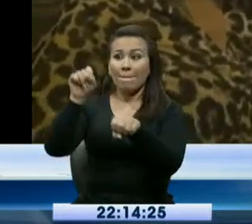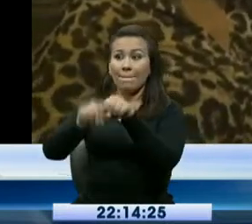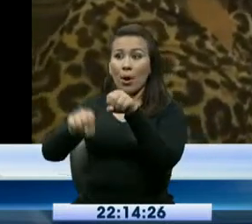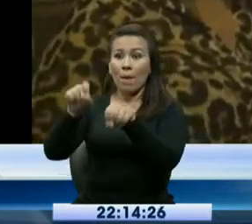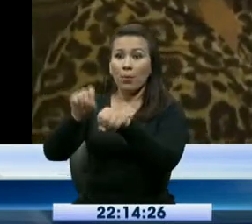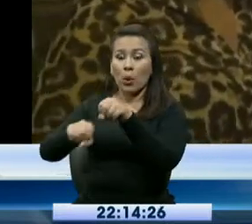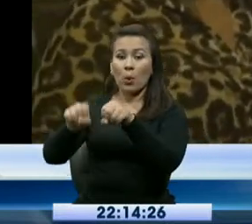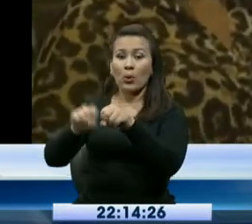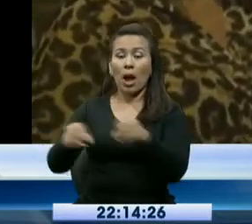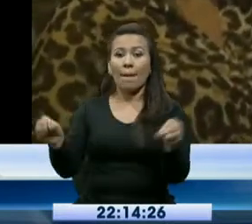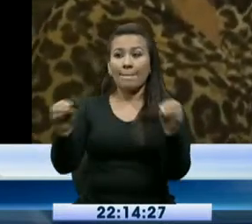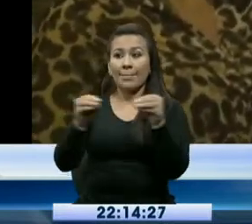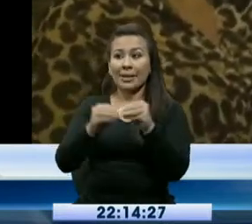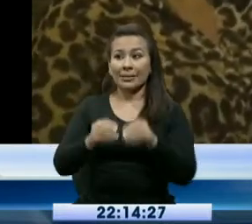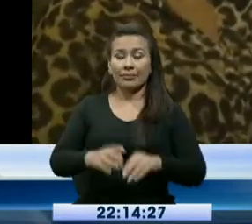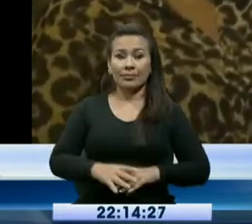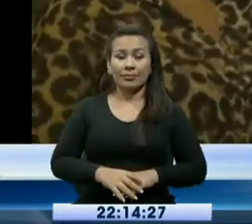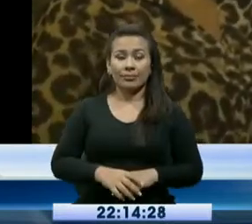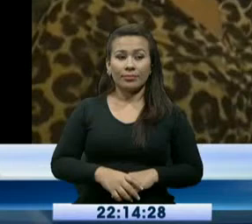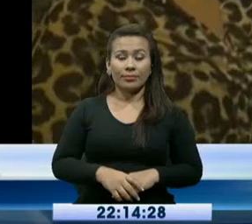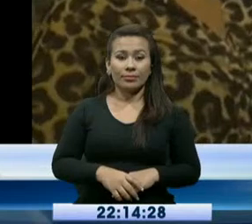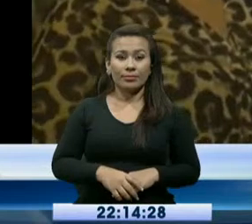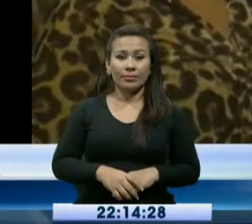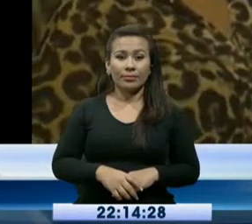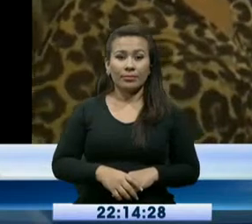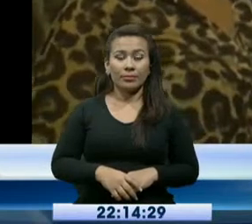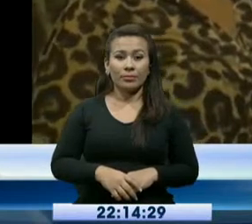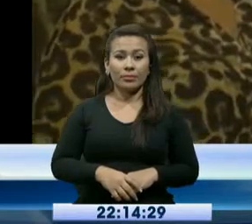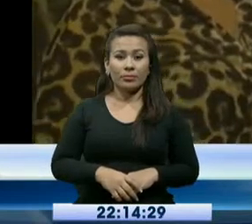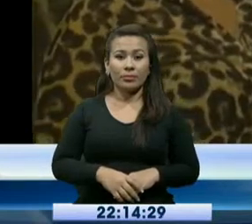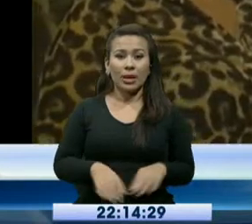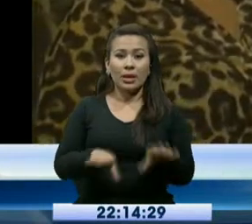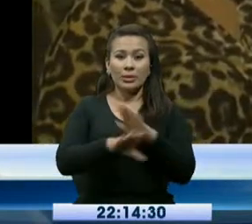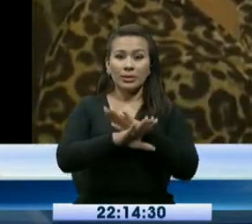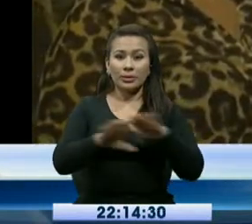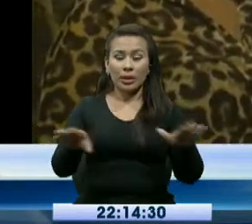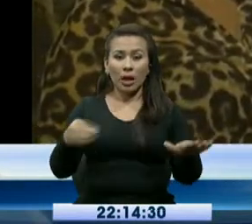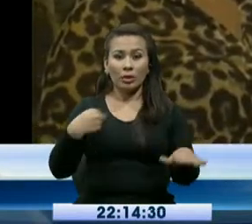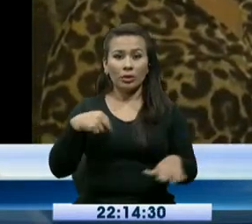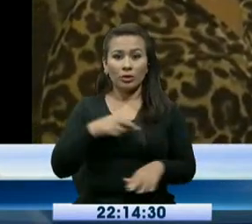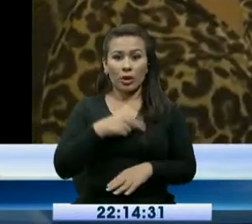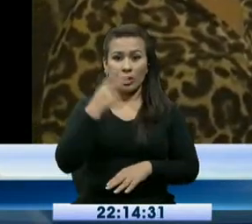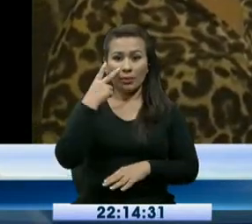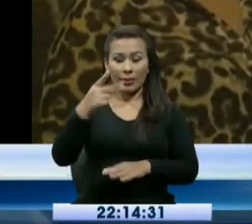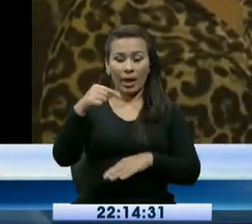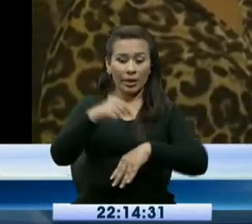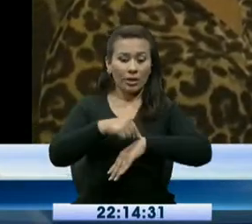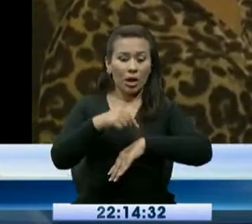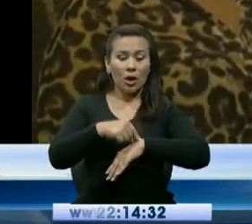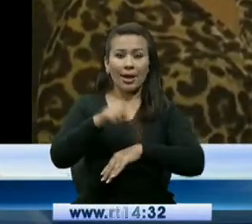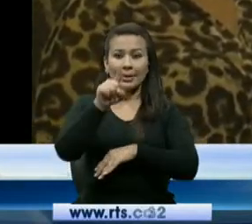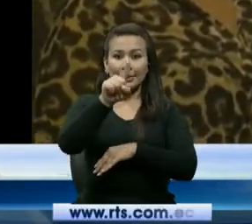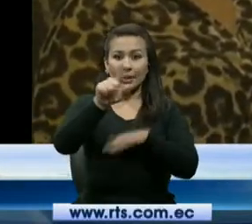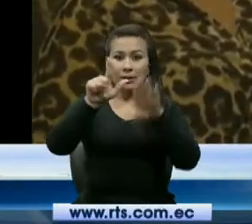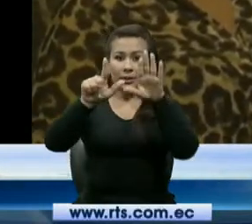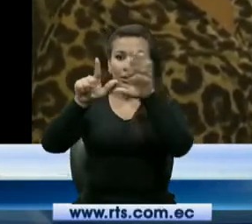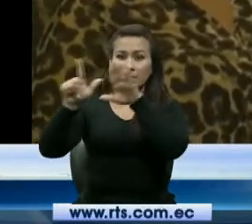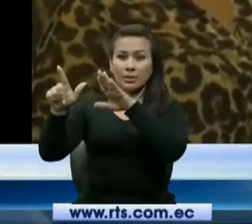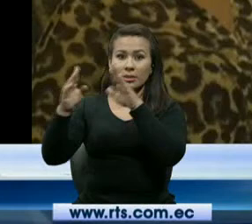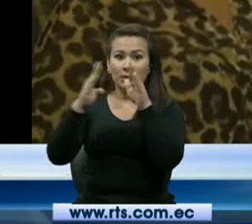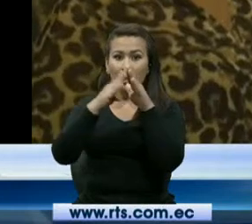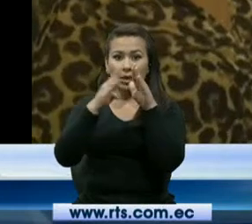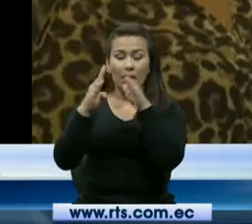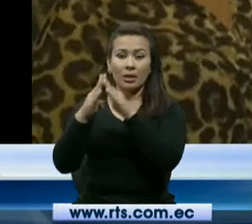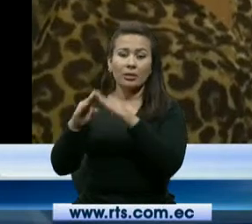va en aumento. Sí, nosotros tenemos un registrado a esta hora 177 viviendas